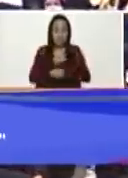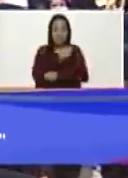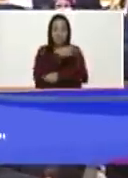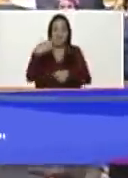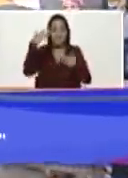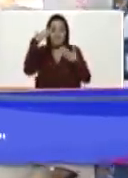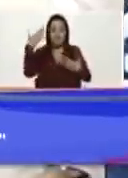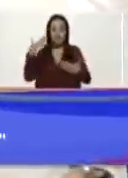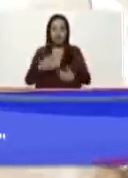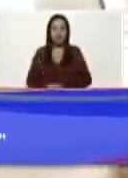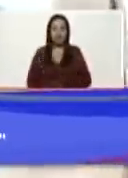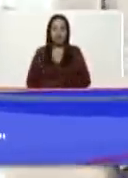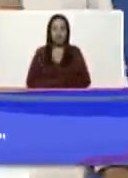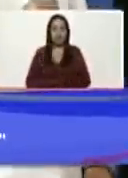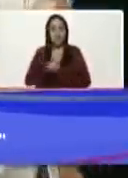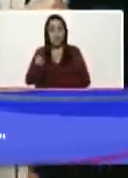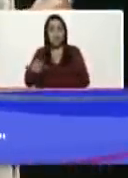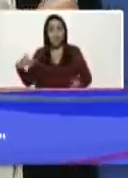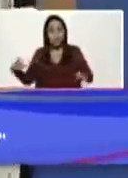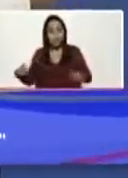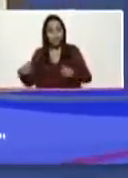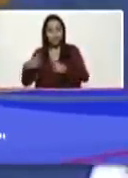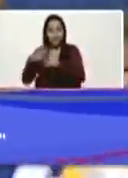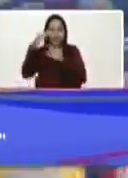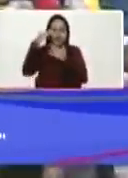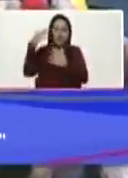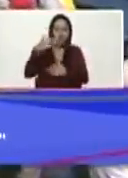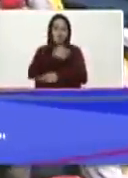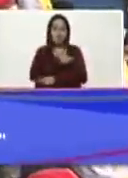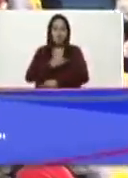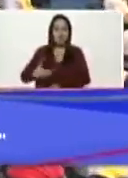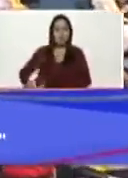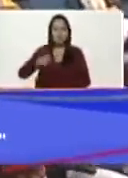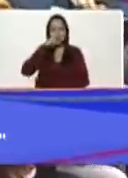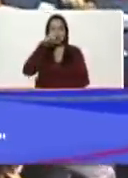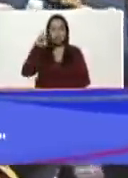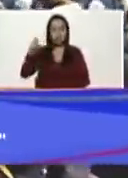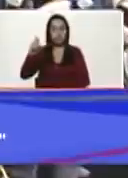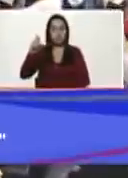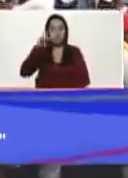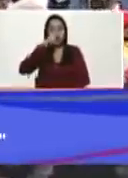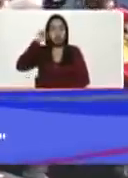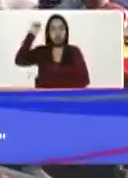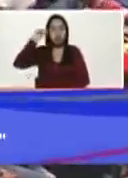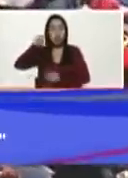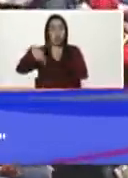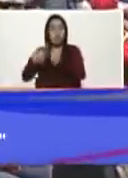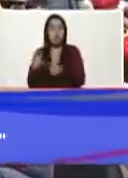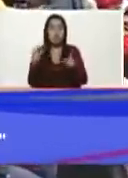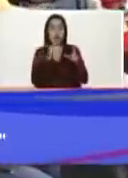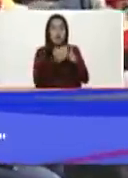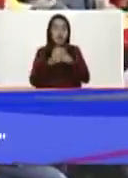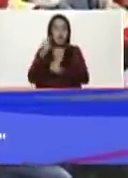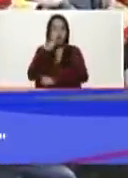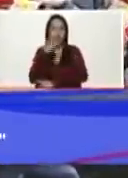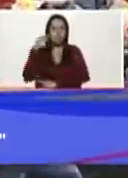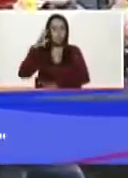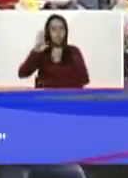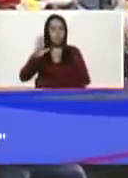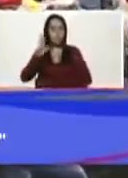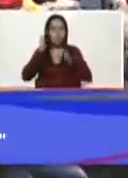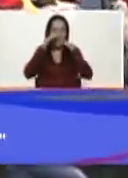de Estado venezolano luego de estas palabras de compromiso por reforzar y atender a la